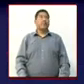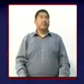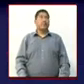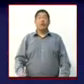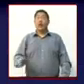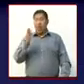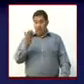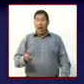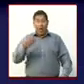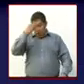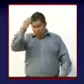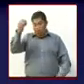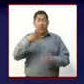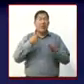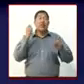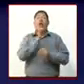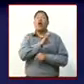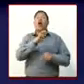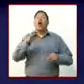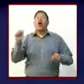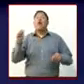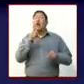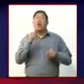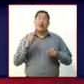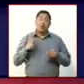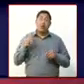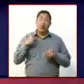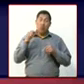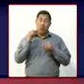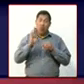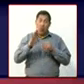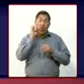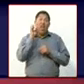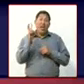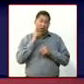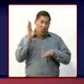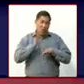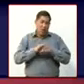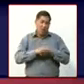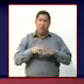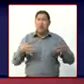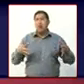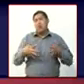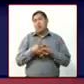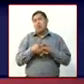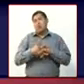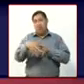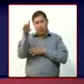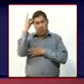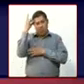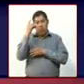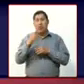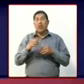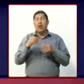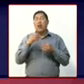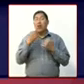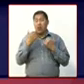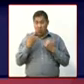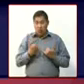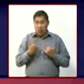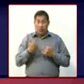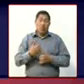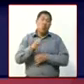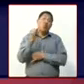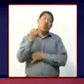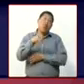Y hay repercusiones desde Cochabamba. Afines a Evo Morales advirtieron con bloqueos a nivel nacional a partir de las 0 horas